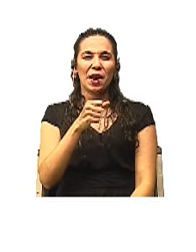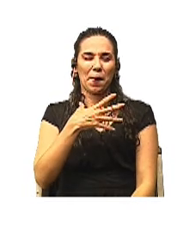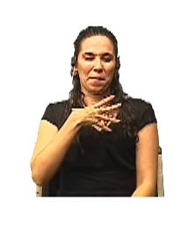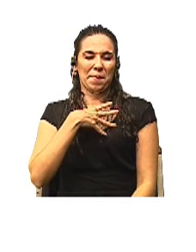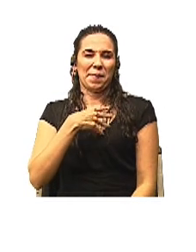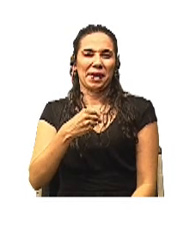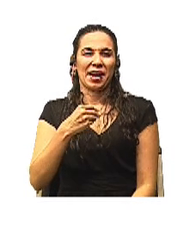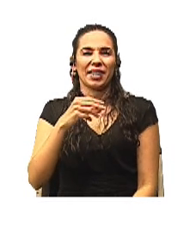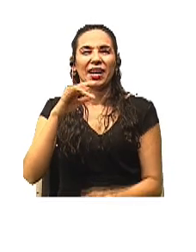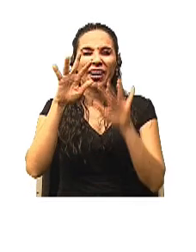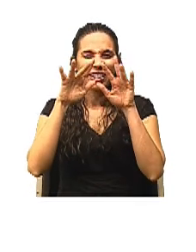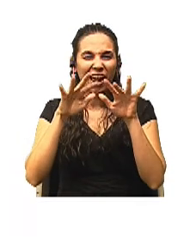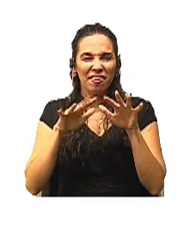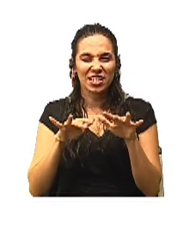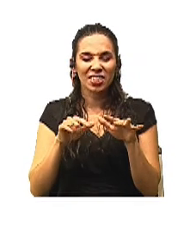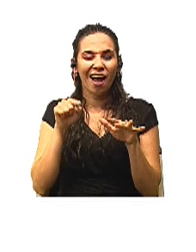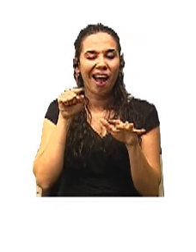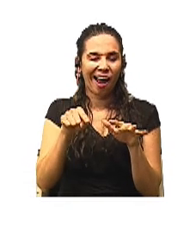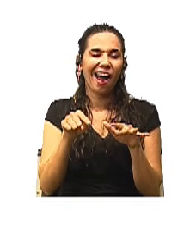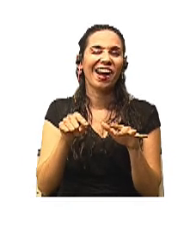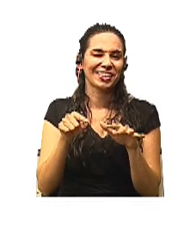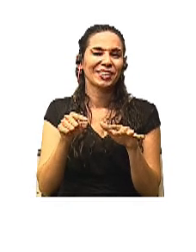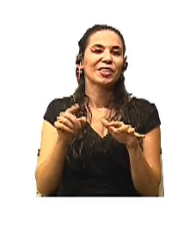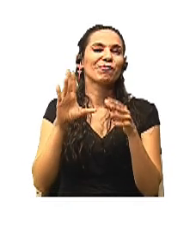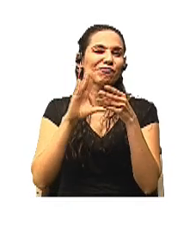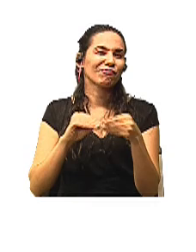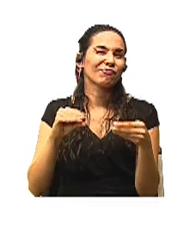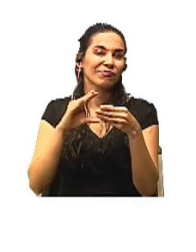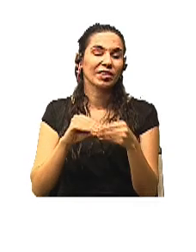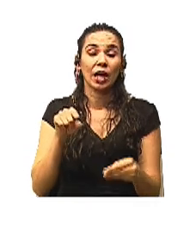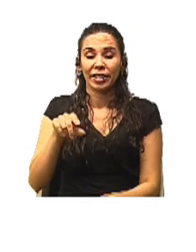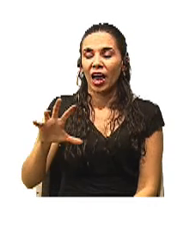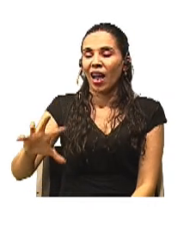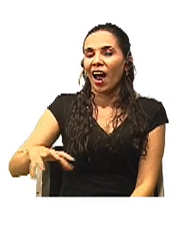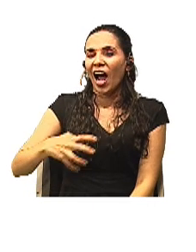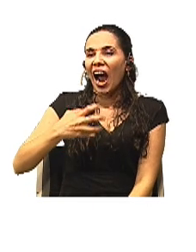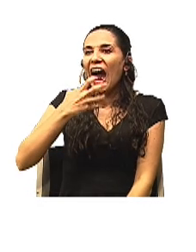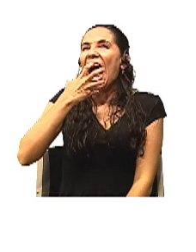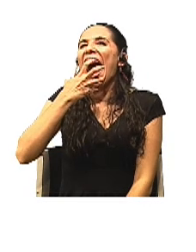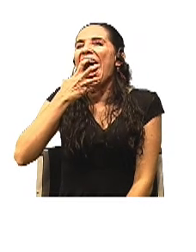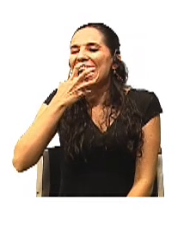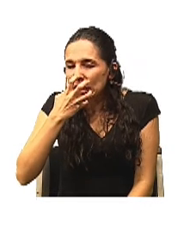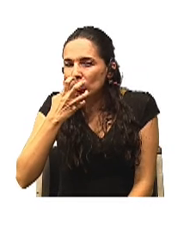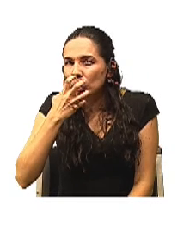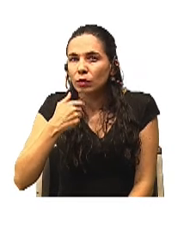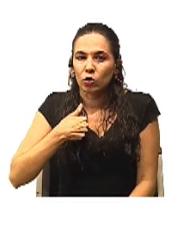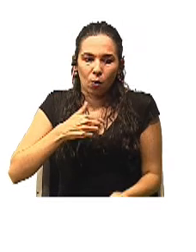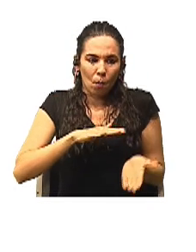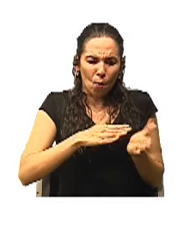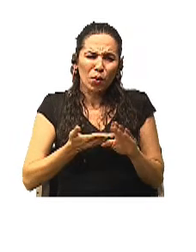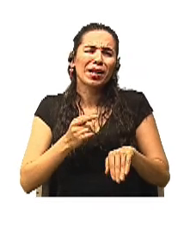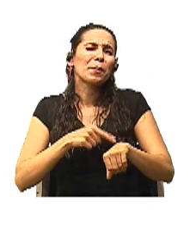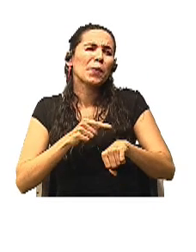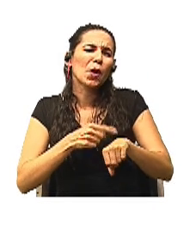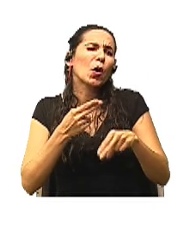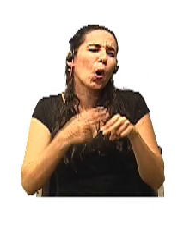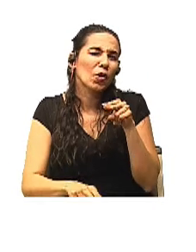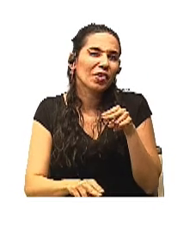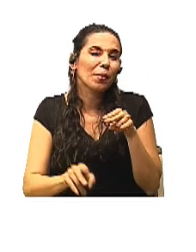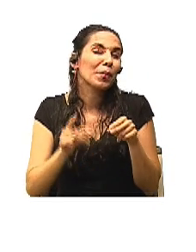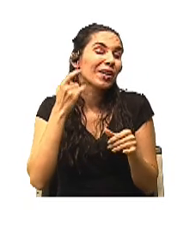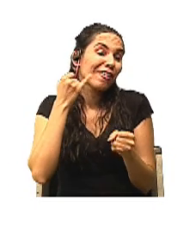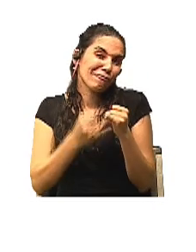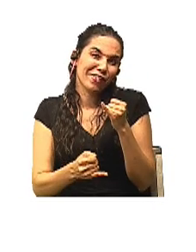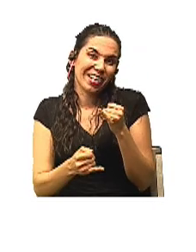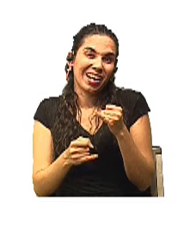Blancanieves. En esta, ella come la manzana y muere momentáneamente, porque al final pues